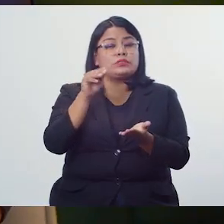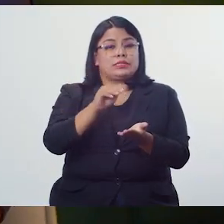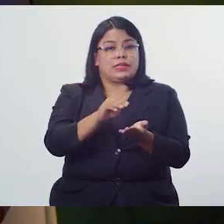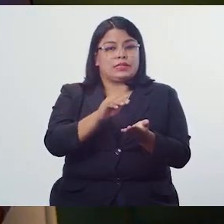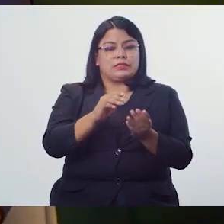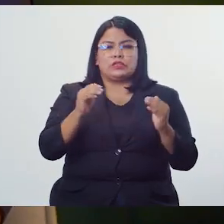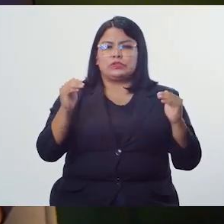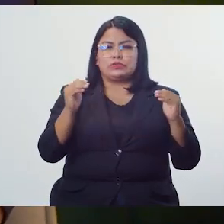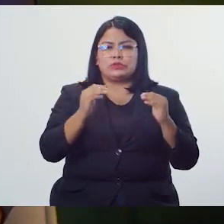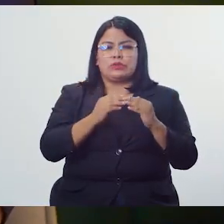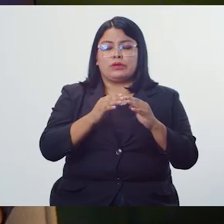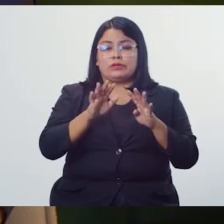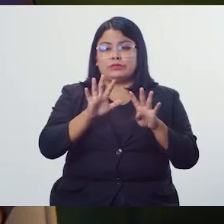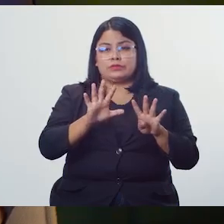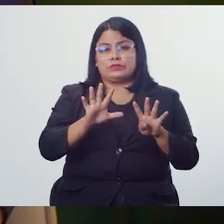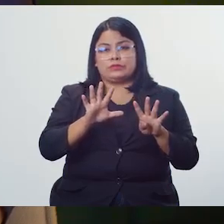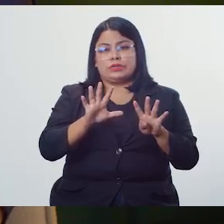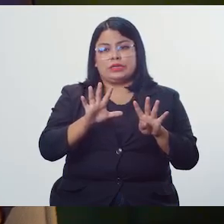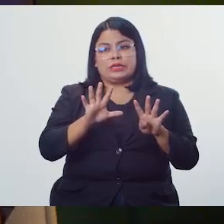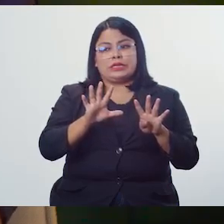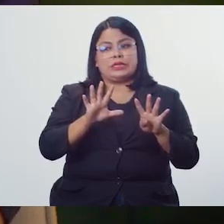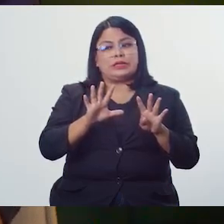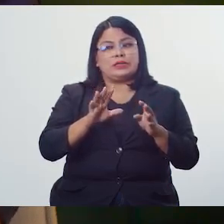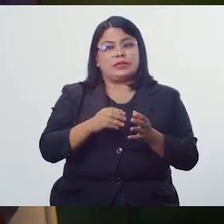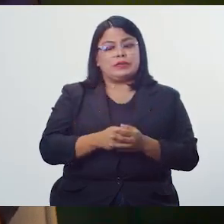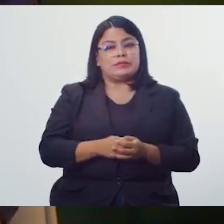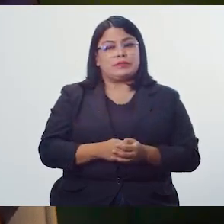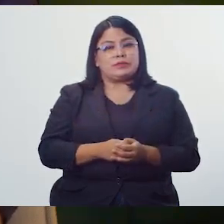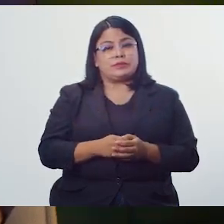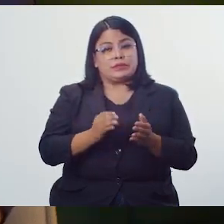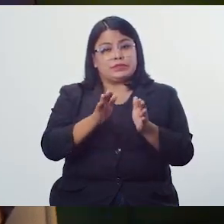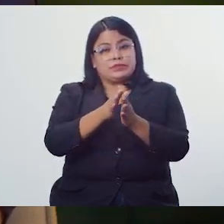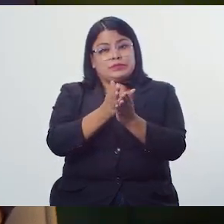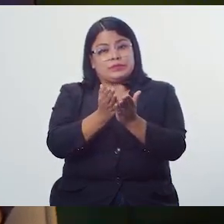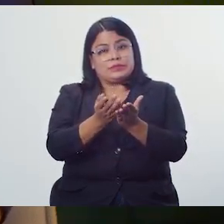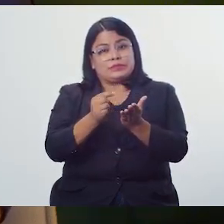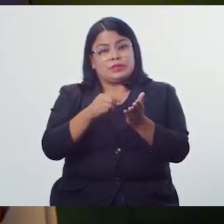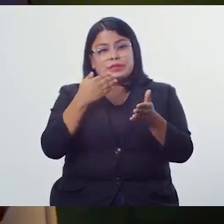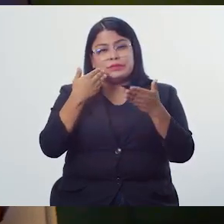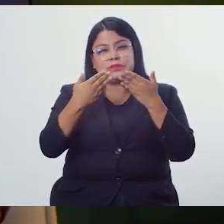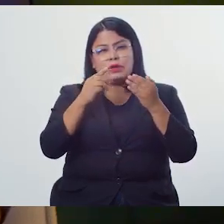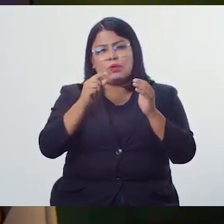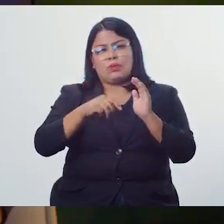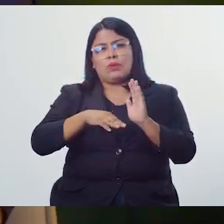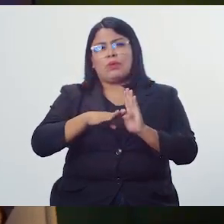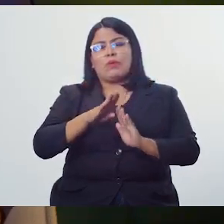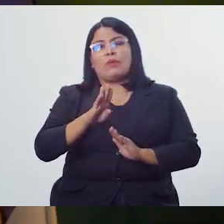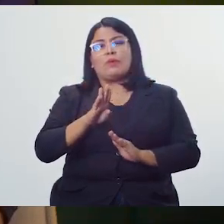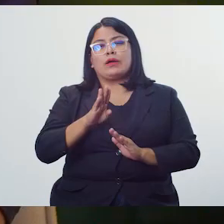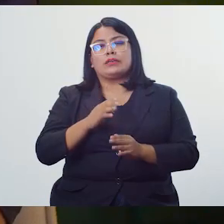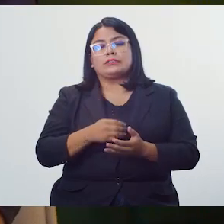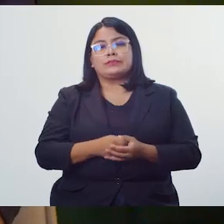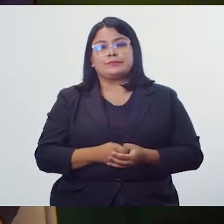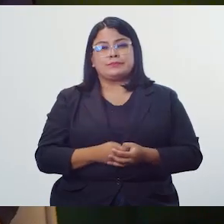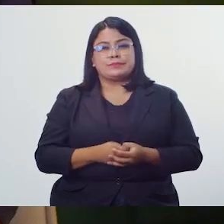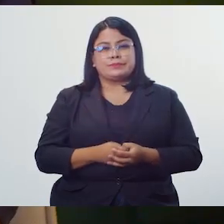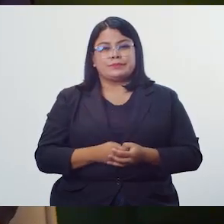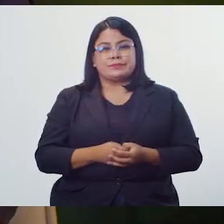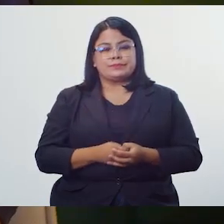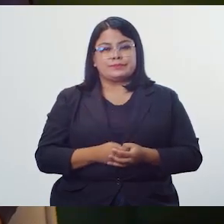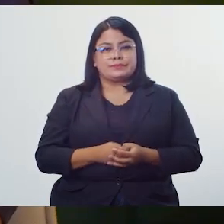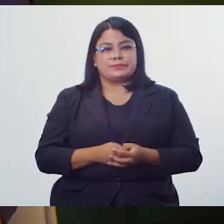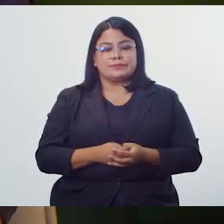Francisca, y además de esas 9 unidades contamos con algunas secciones. ¿Nos puedes explicar un poco acerca de esas secciones?